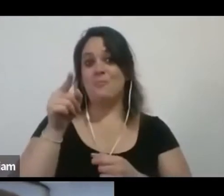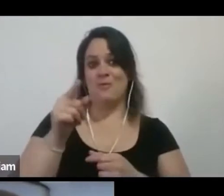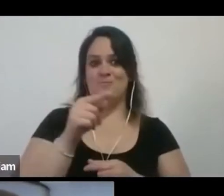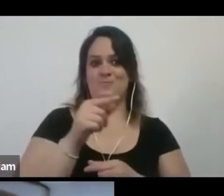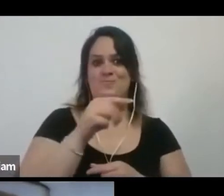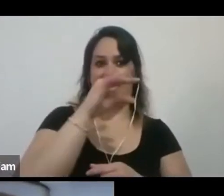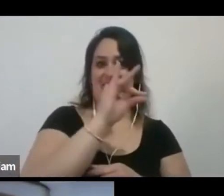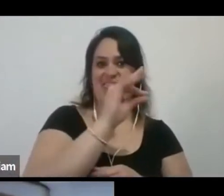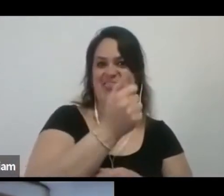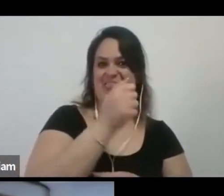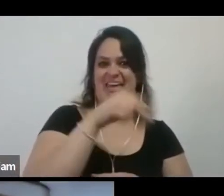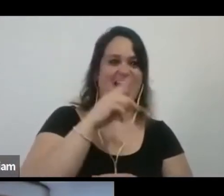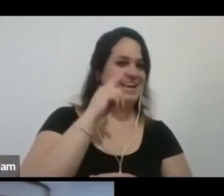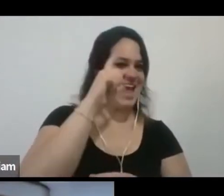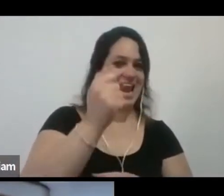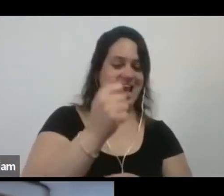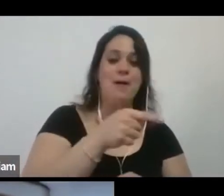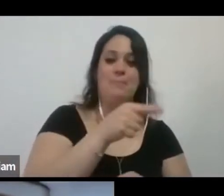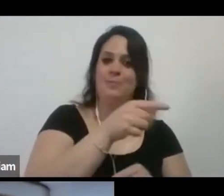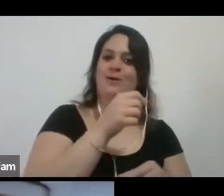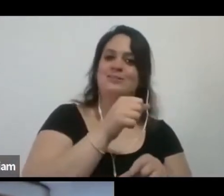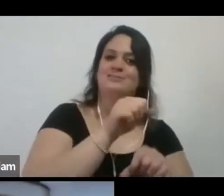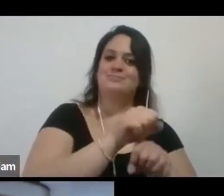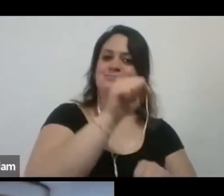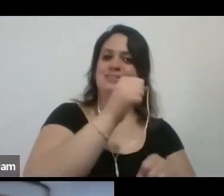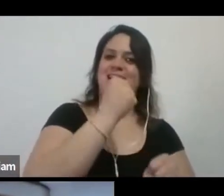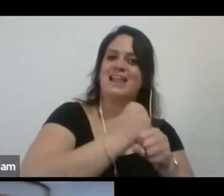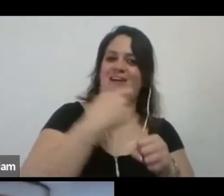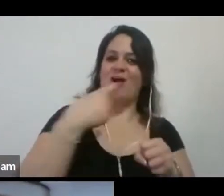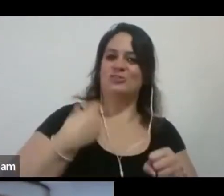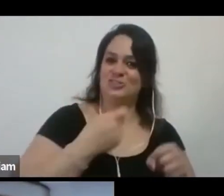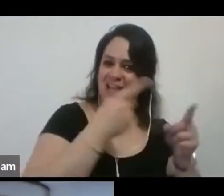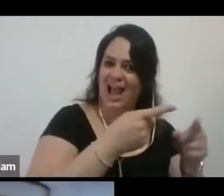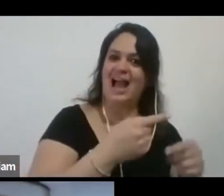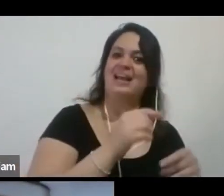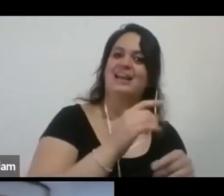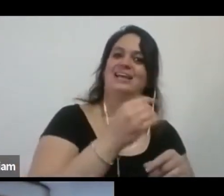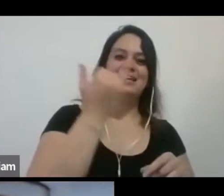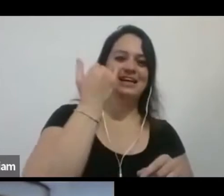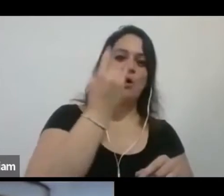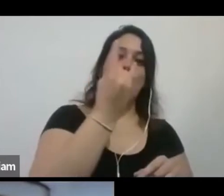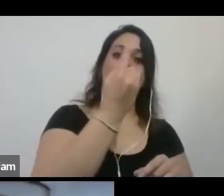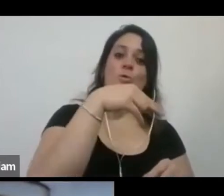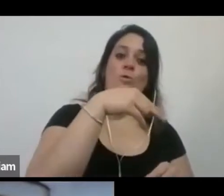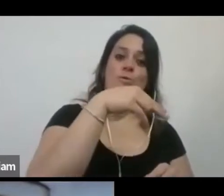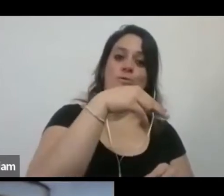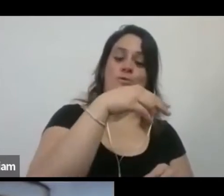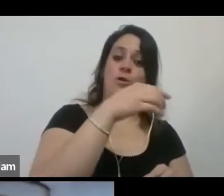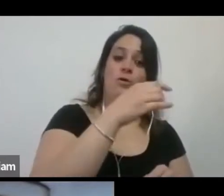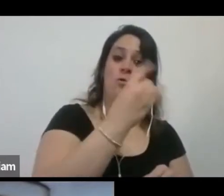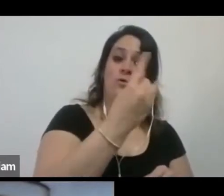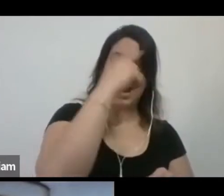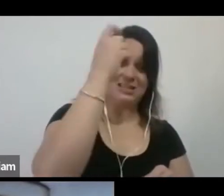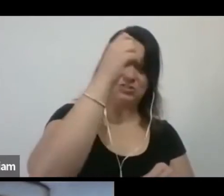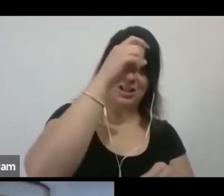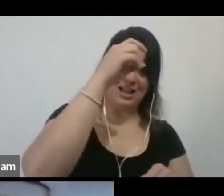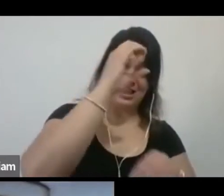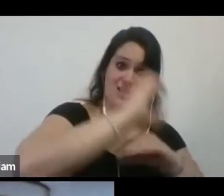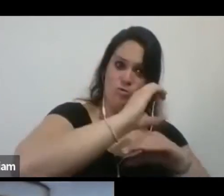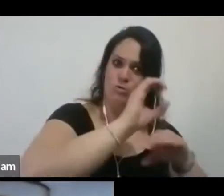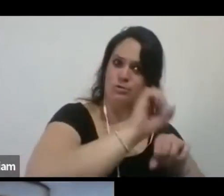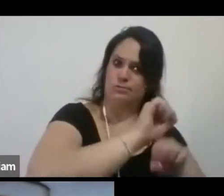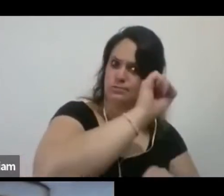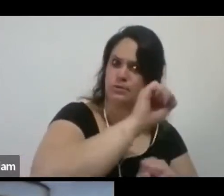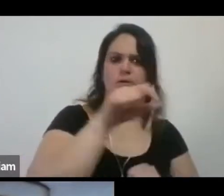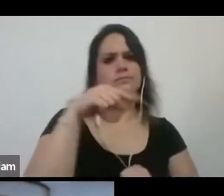en Trabajo Social, egresada de la Facultad de Ciencias Políticas de la Universidad Nacional de Cuyo. Mariela, vos, ¿qué